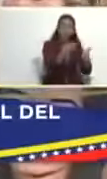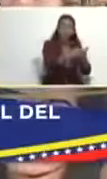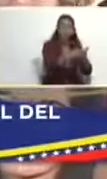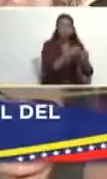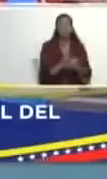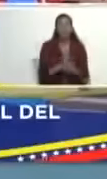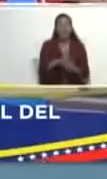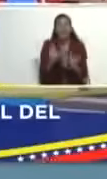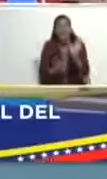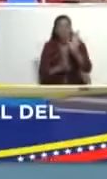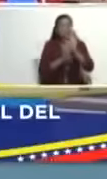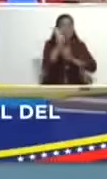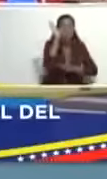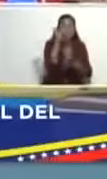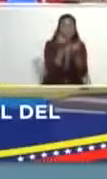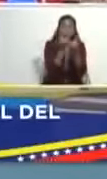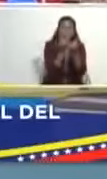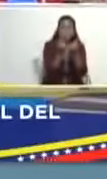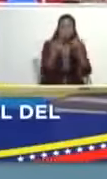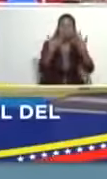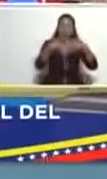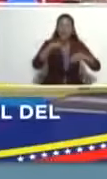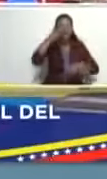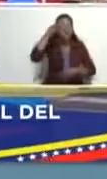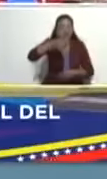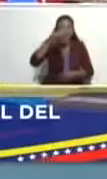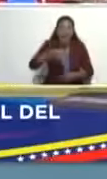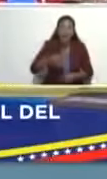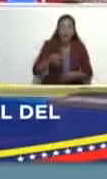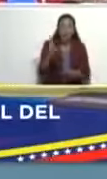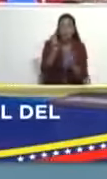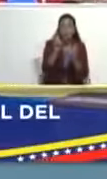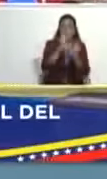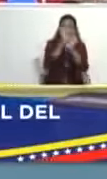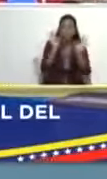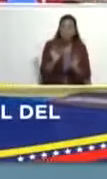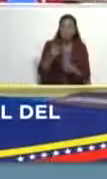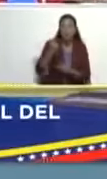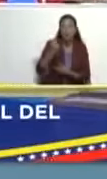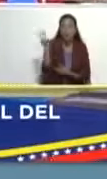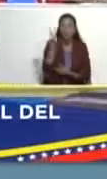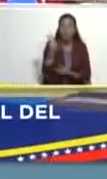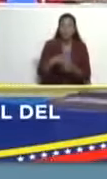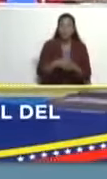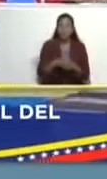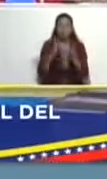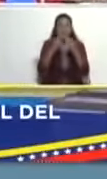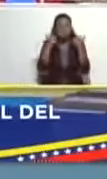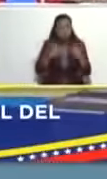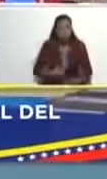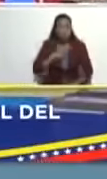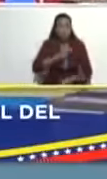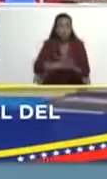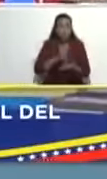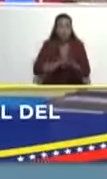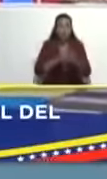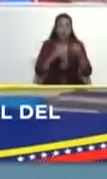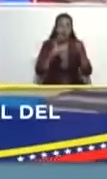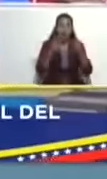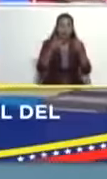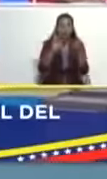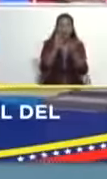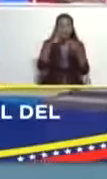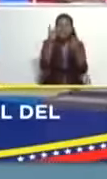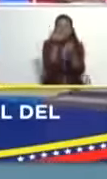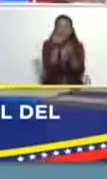Avanzar en el crecimiento económico de la economía real, de la nueva economía, con estabilidad del sistema cambiario,